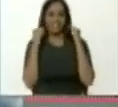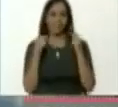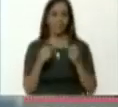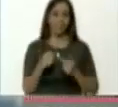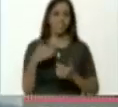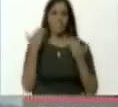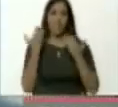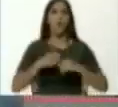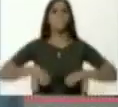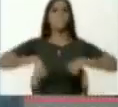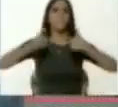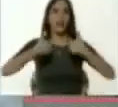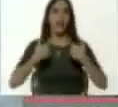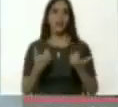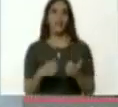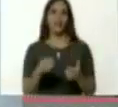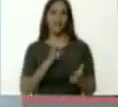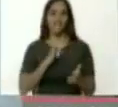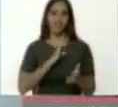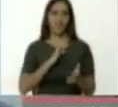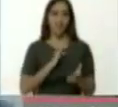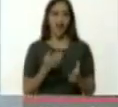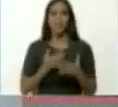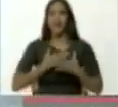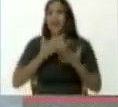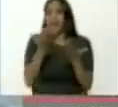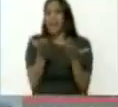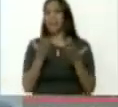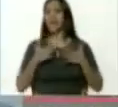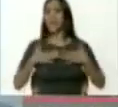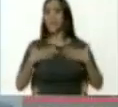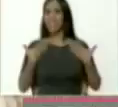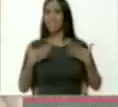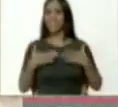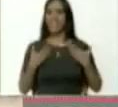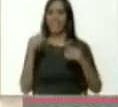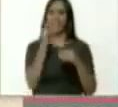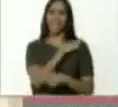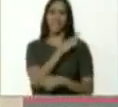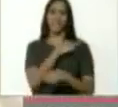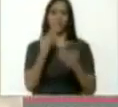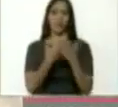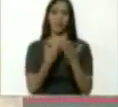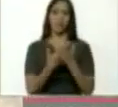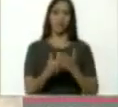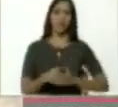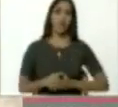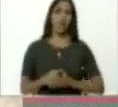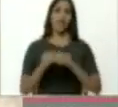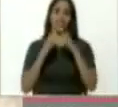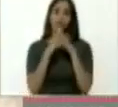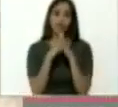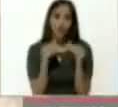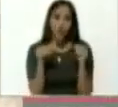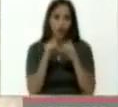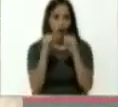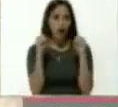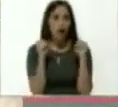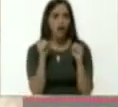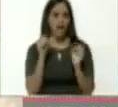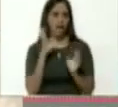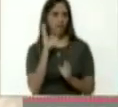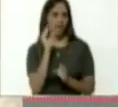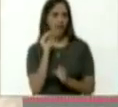rió más de lo que era necesario para complacer al jefe del partido, ¿no? Por cierto, que durante toda la rueda de prensa